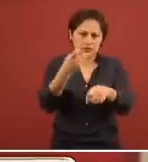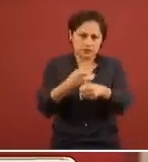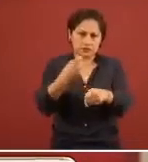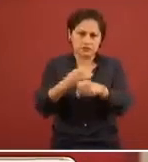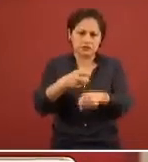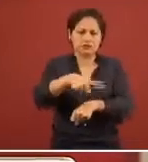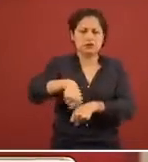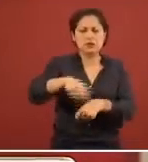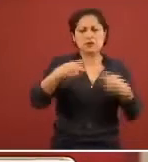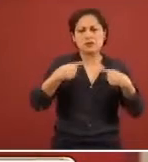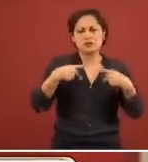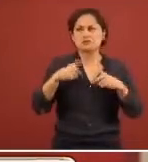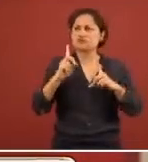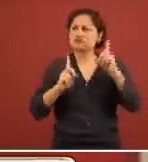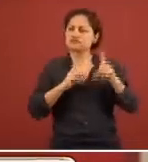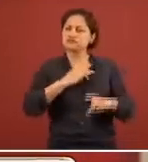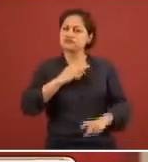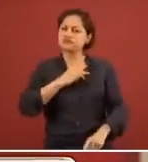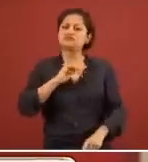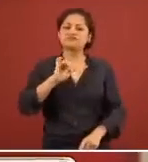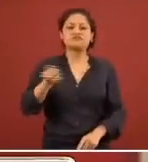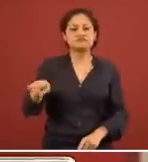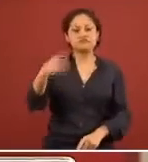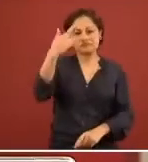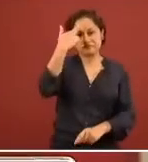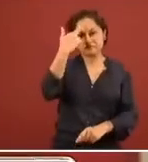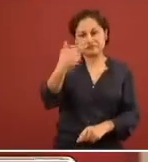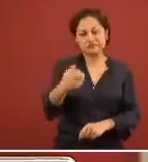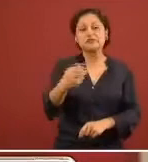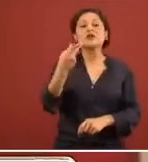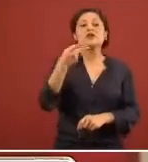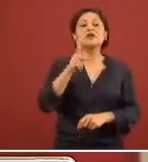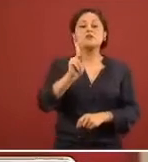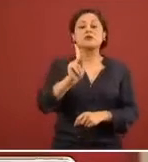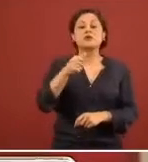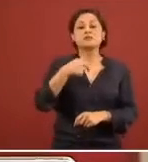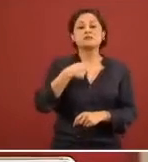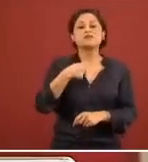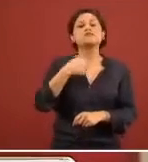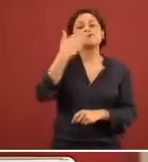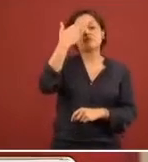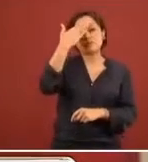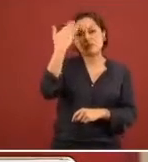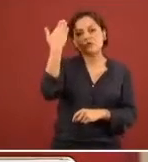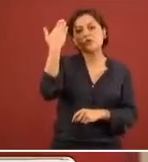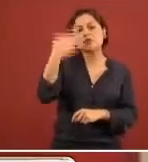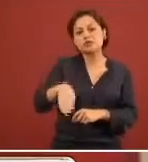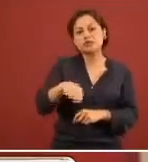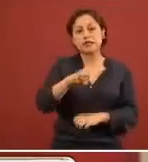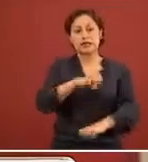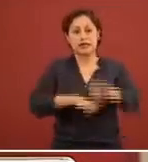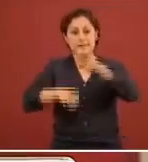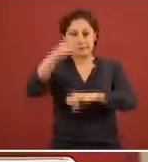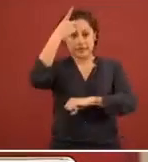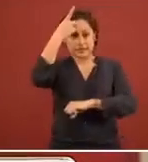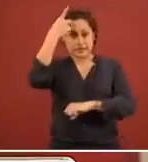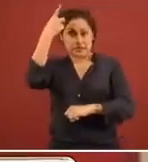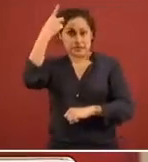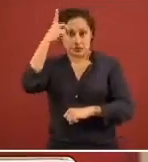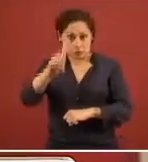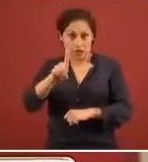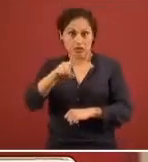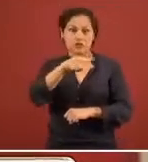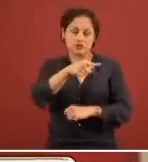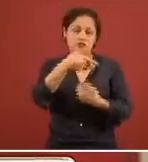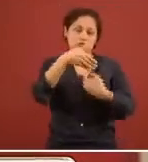tengan la inquietud, pero conozco de manera directa que los propios empresarios, los grandes capitalistas, dueños de la